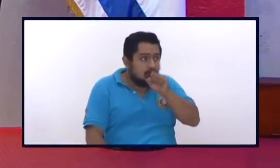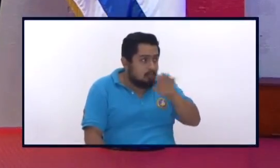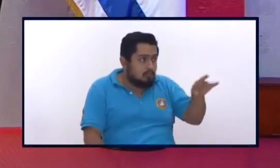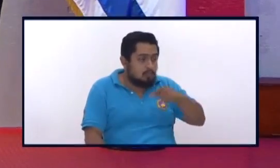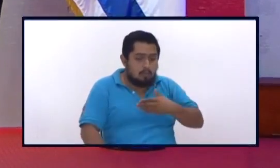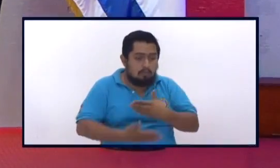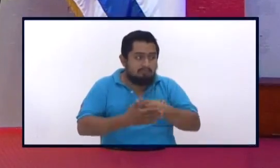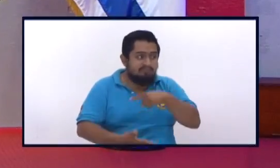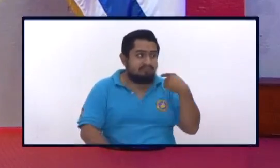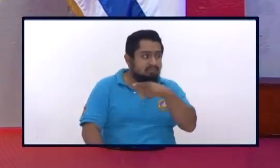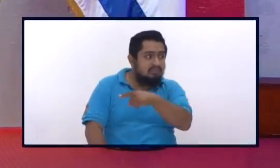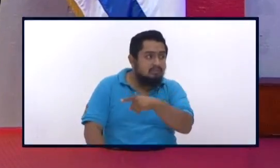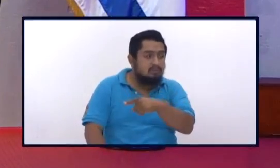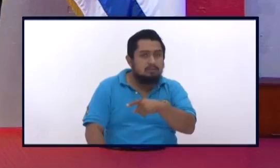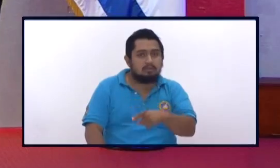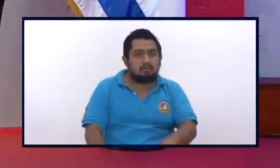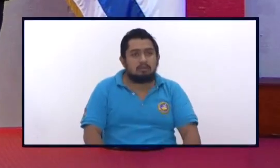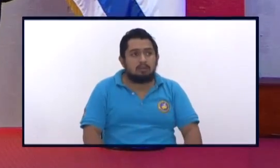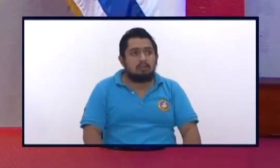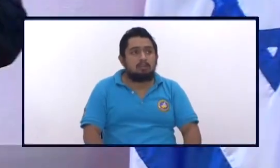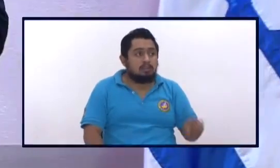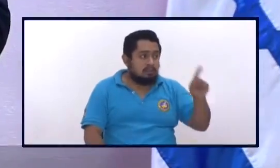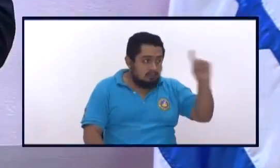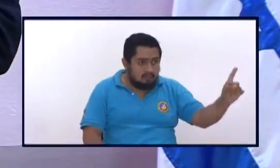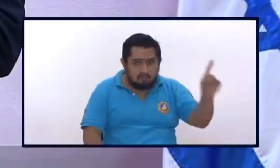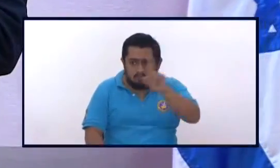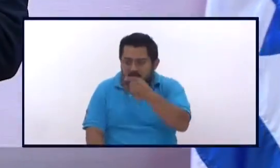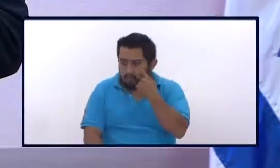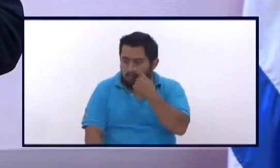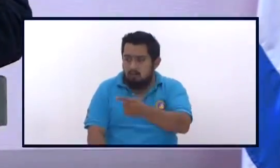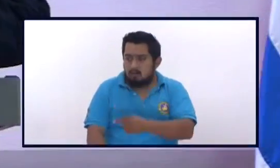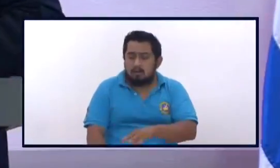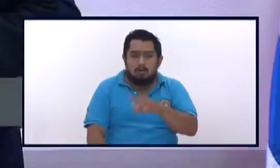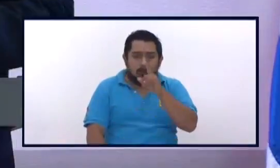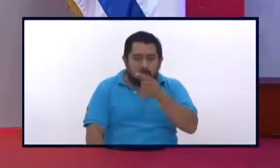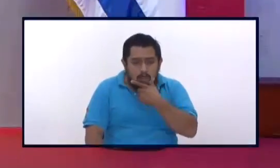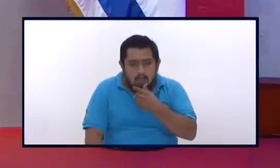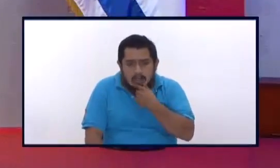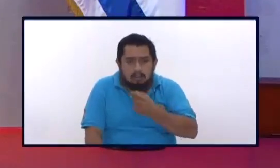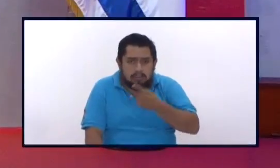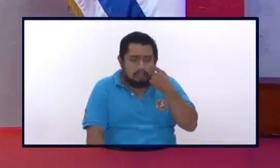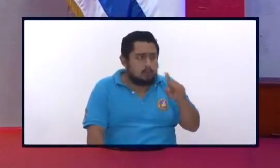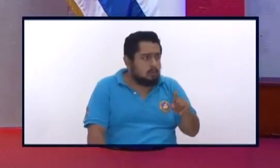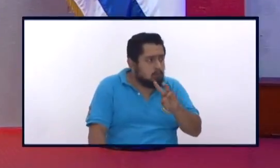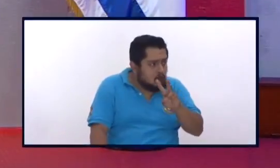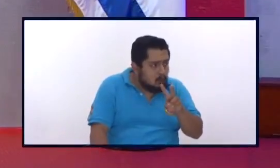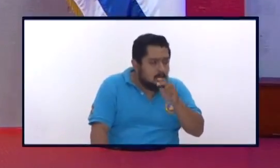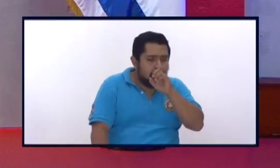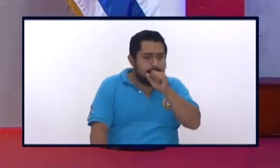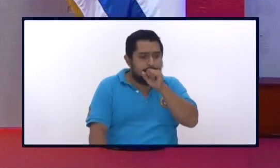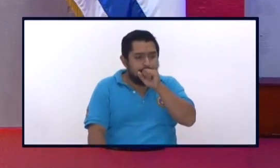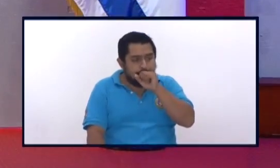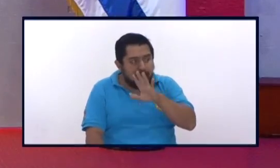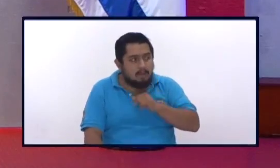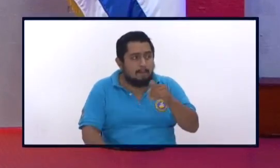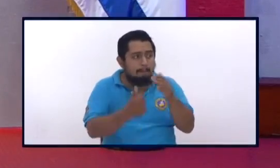de su hijo y saber que llegar ahí y y de sí señor a la una como le digo a las dos es que mira fíjate que